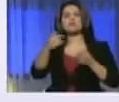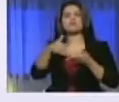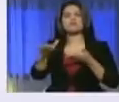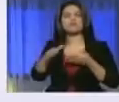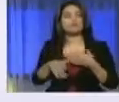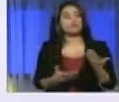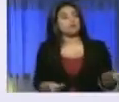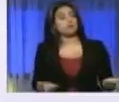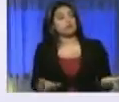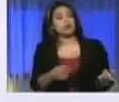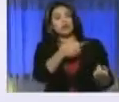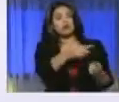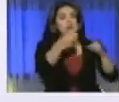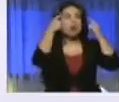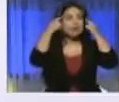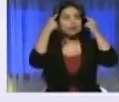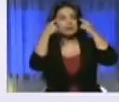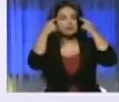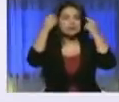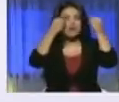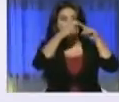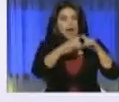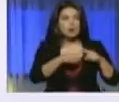cálculos erráticos y errados.